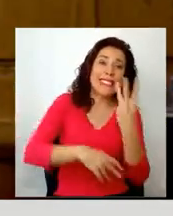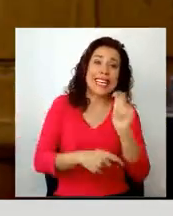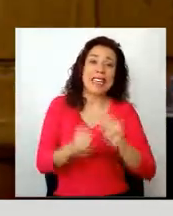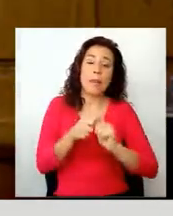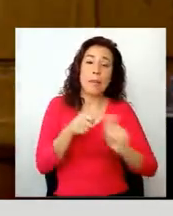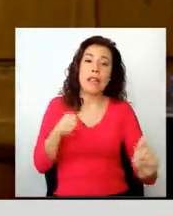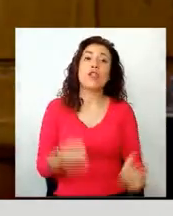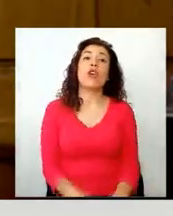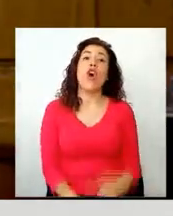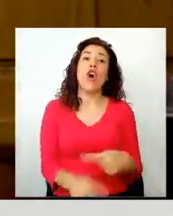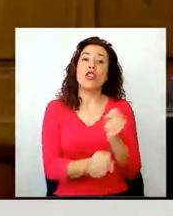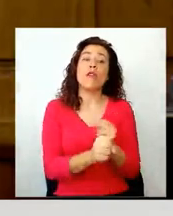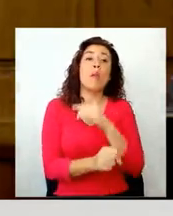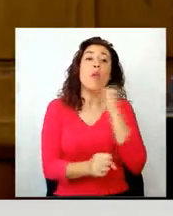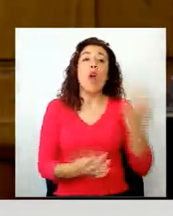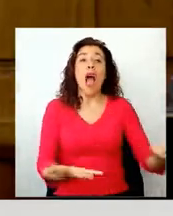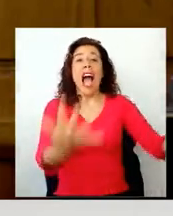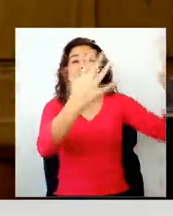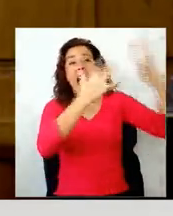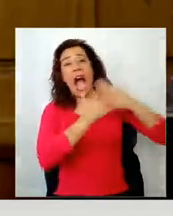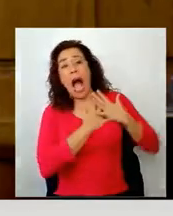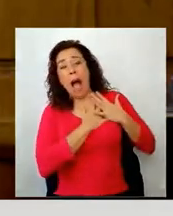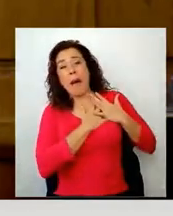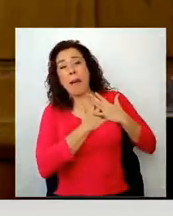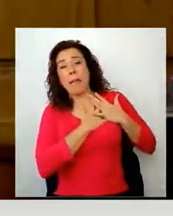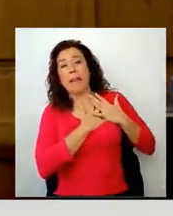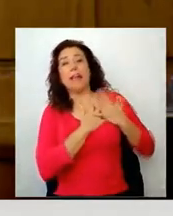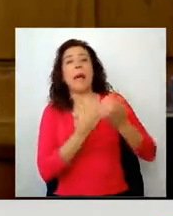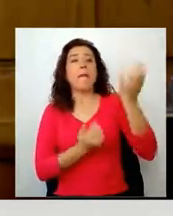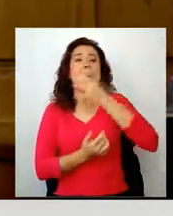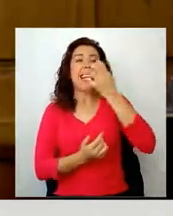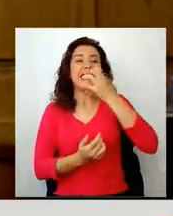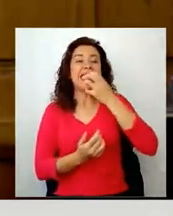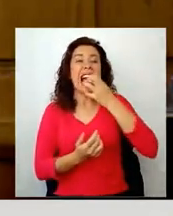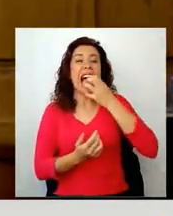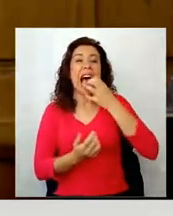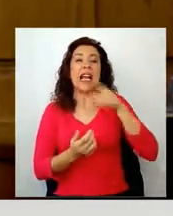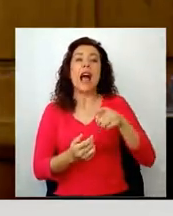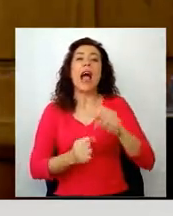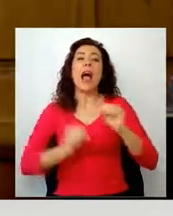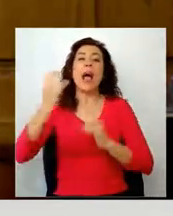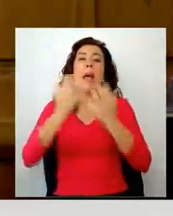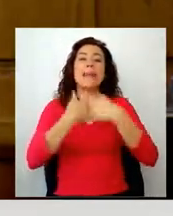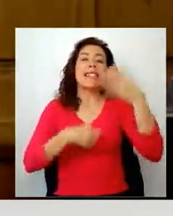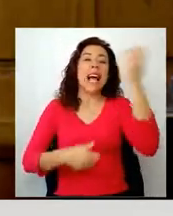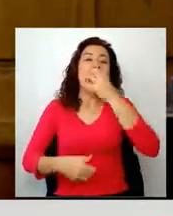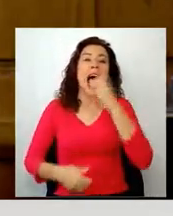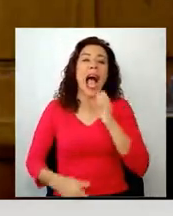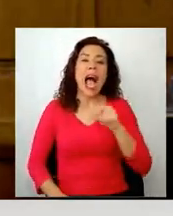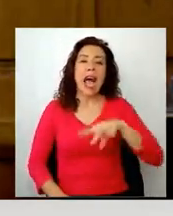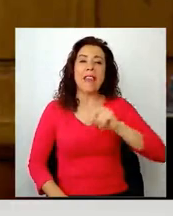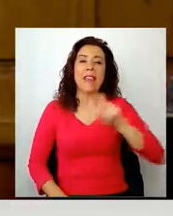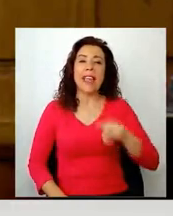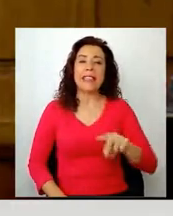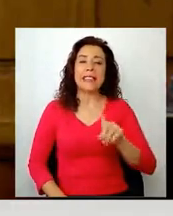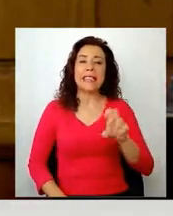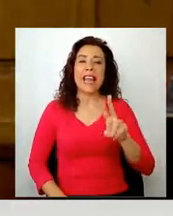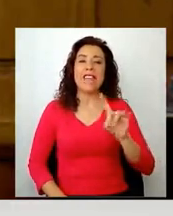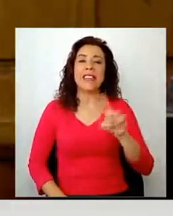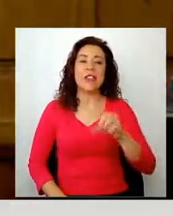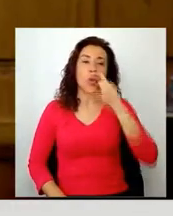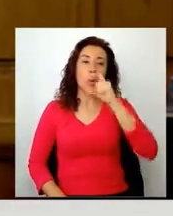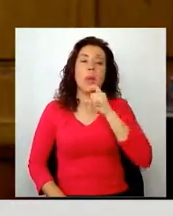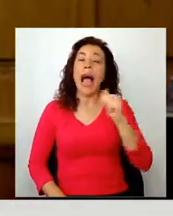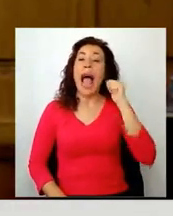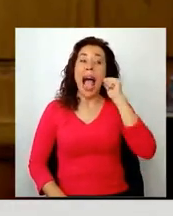murió aplastado por un equipo de vaciado de manzanas en la empresa agrícola andes Service en curicó y anteayer murió el noveno trabajador